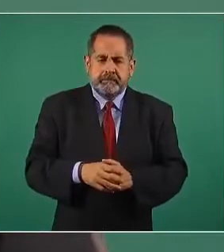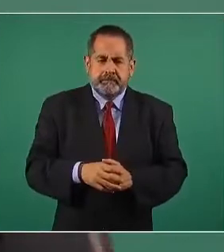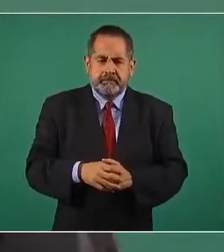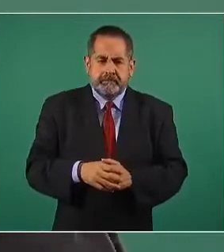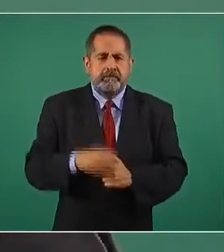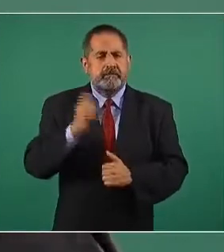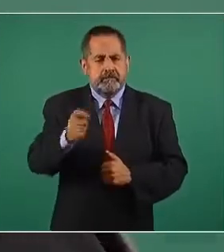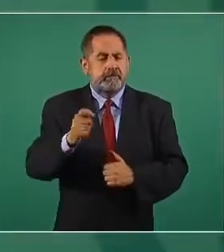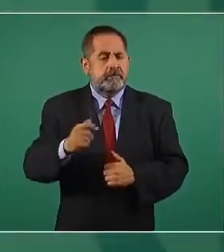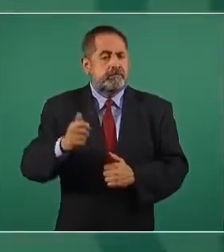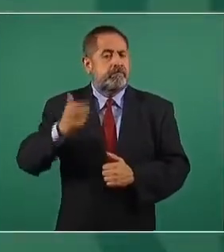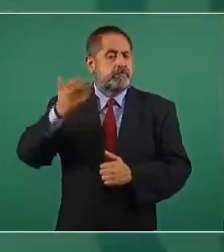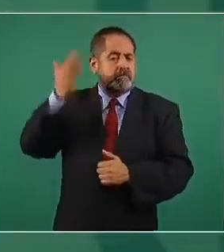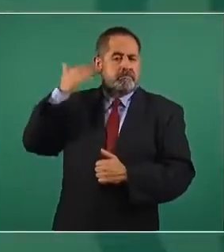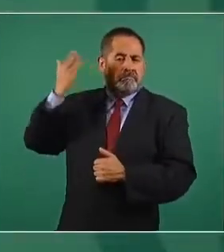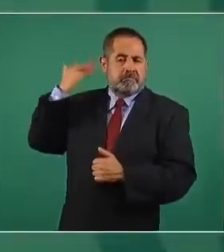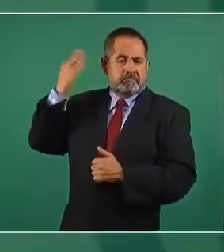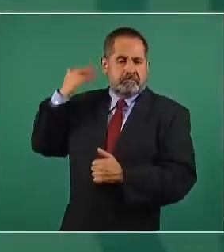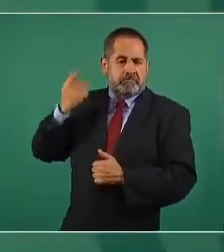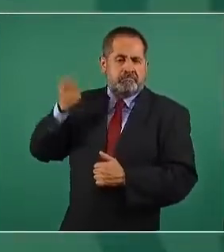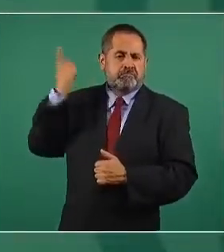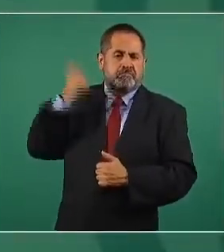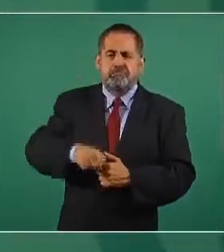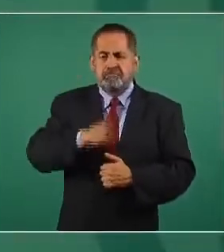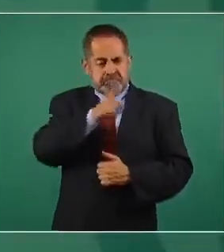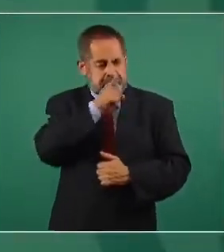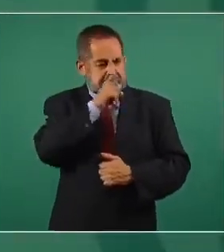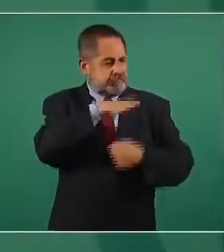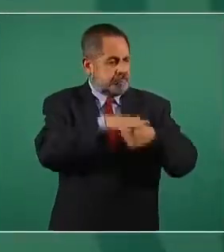porque antes lo que había era